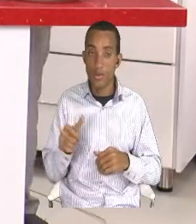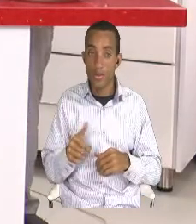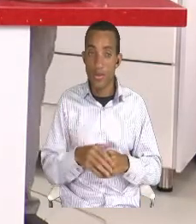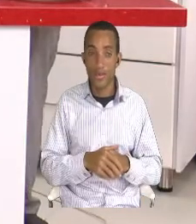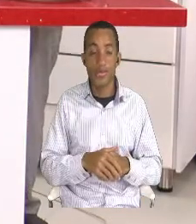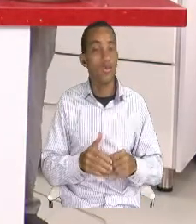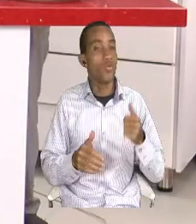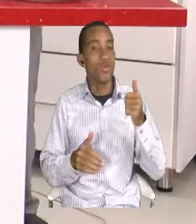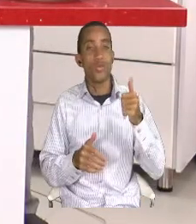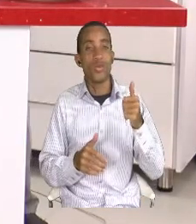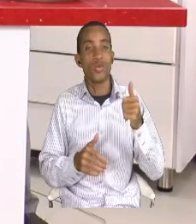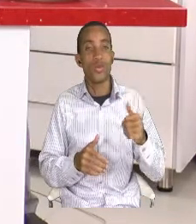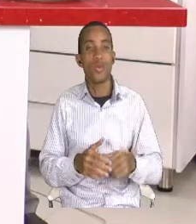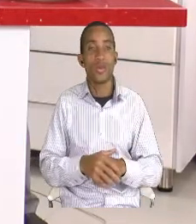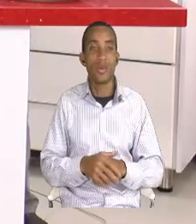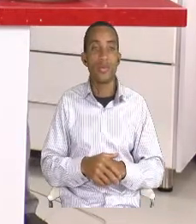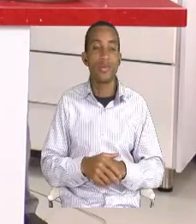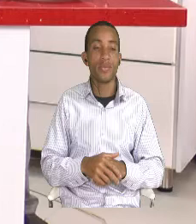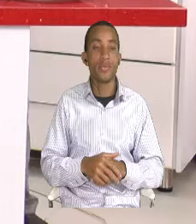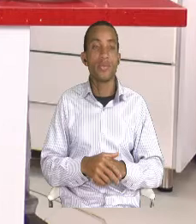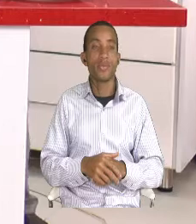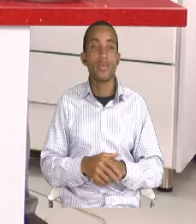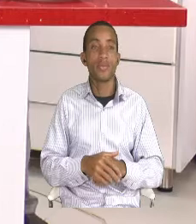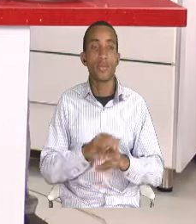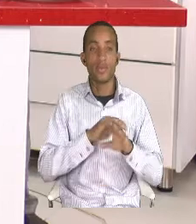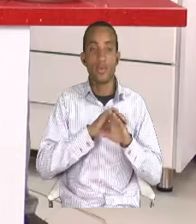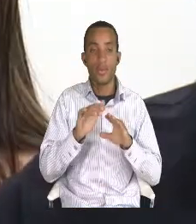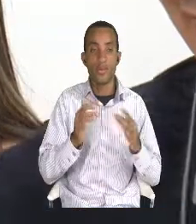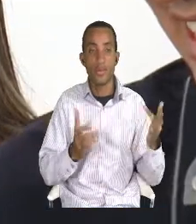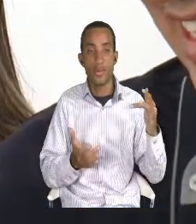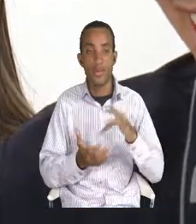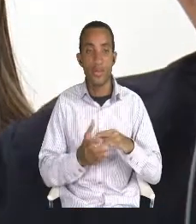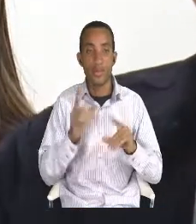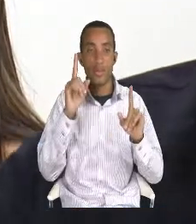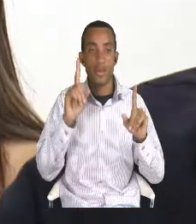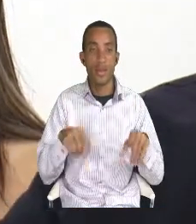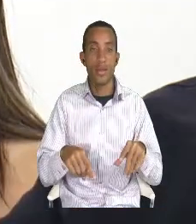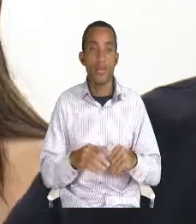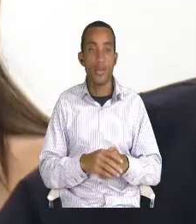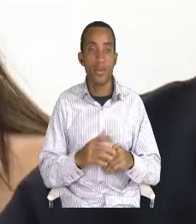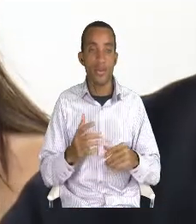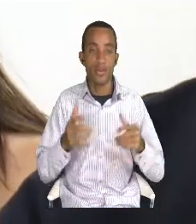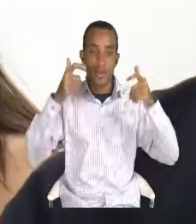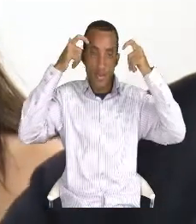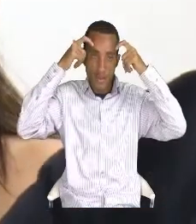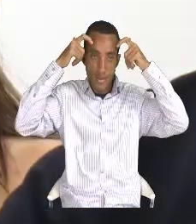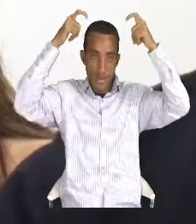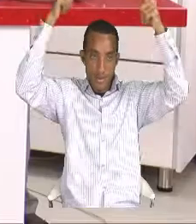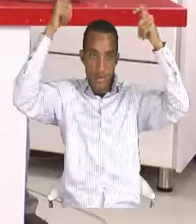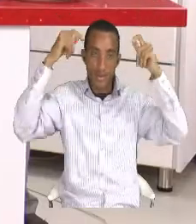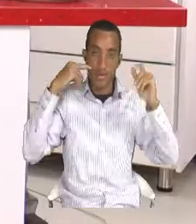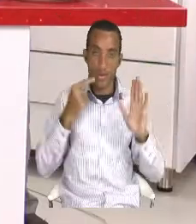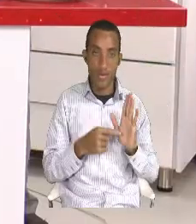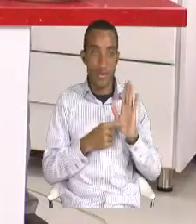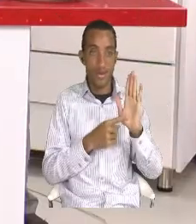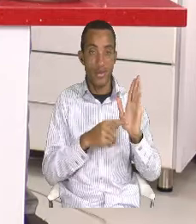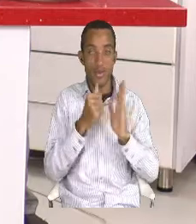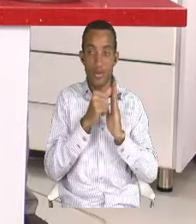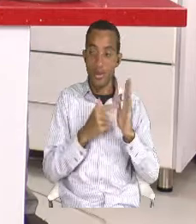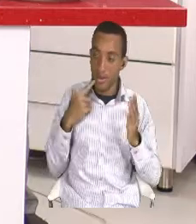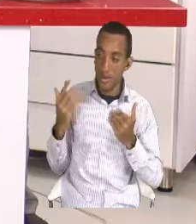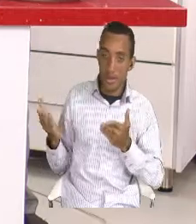No, muy bien. A la invitada y también al chef y a la presentadora del programa, muy bien,